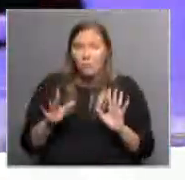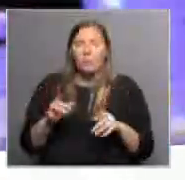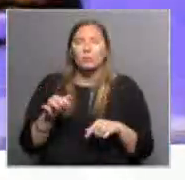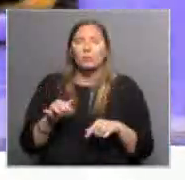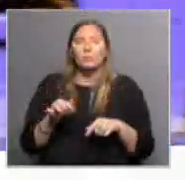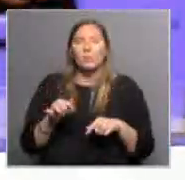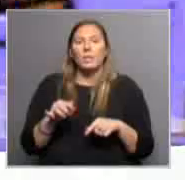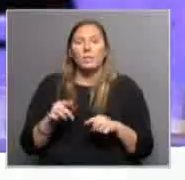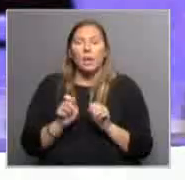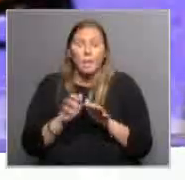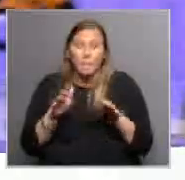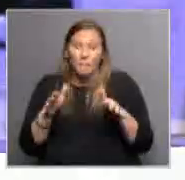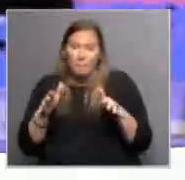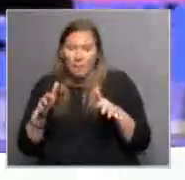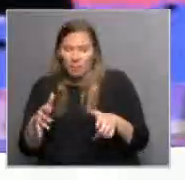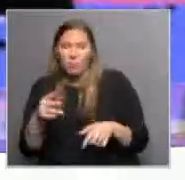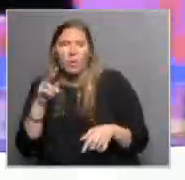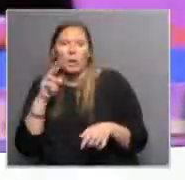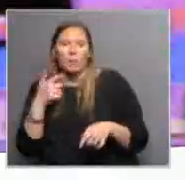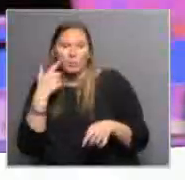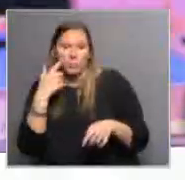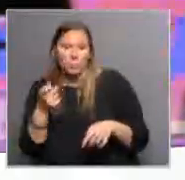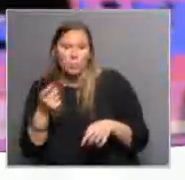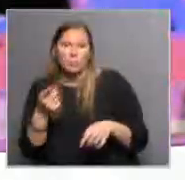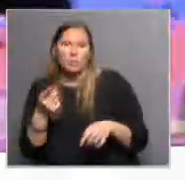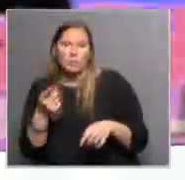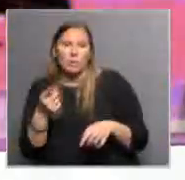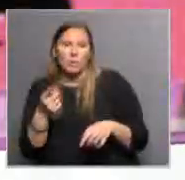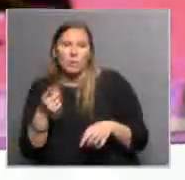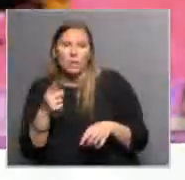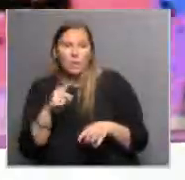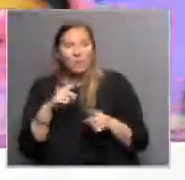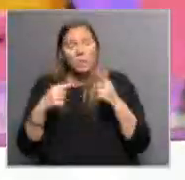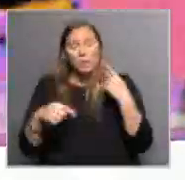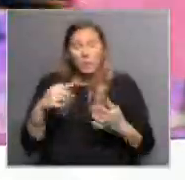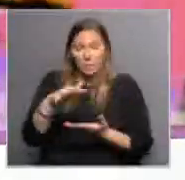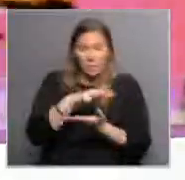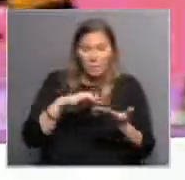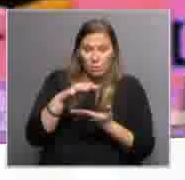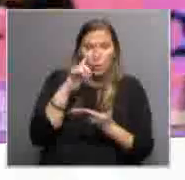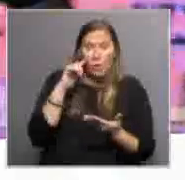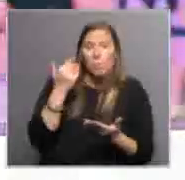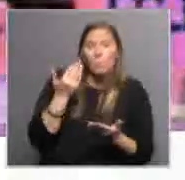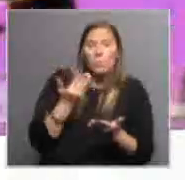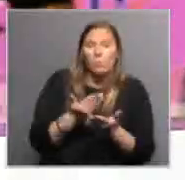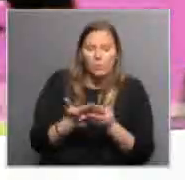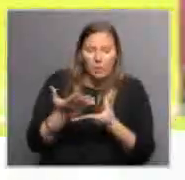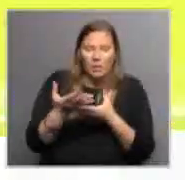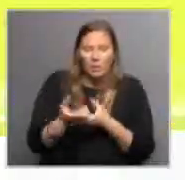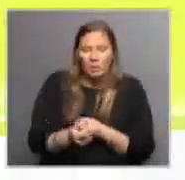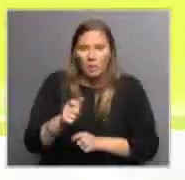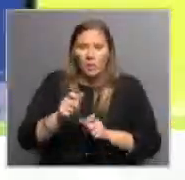esta pandemia hemos visto cómo han surgido desde distintos sectores iniciativas para ayudar a las personas